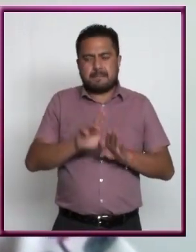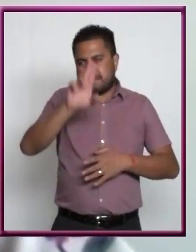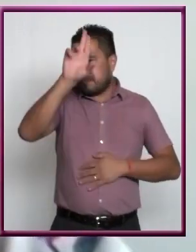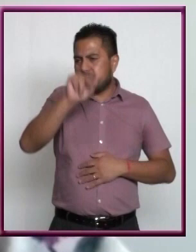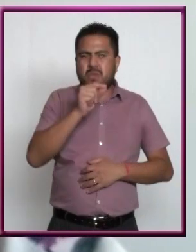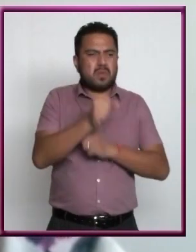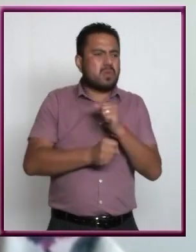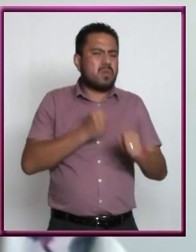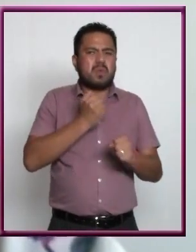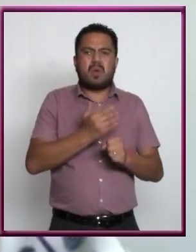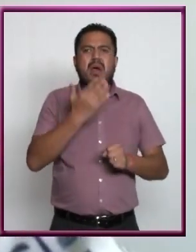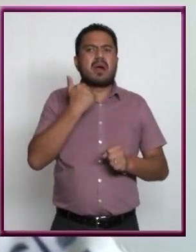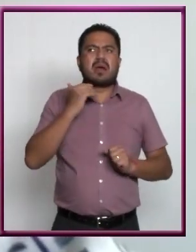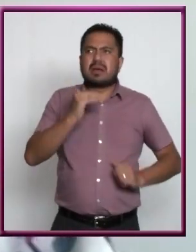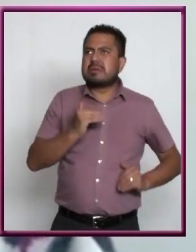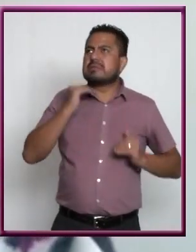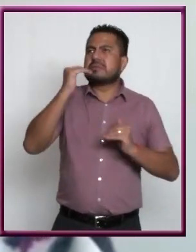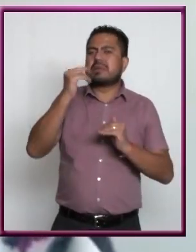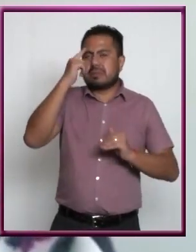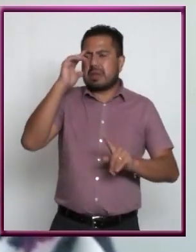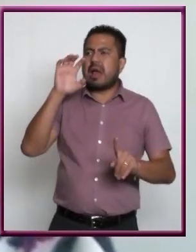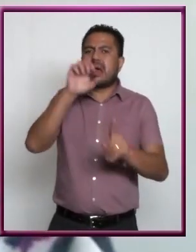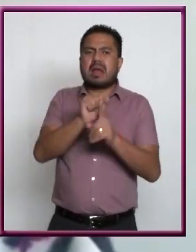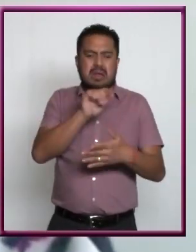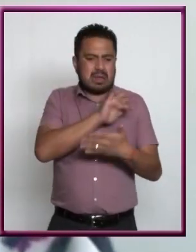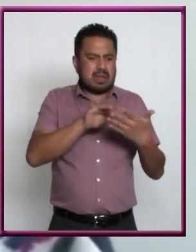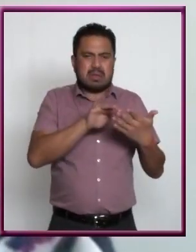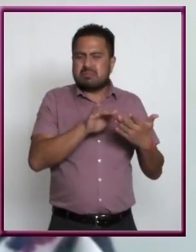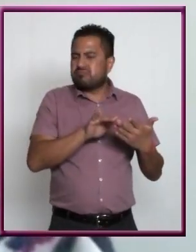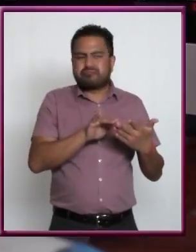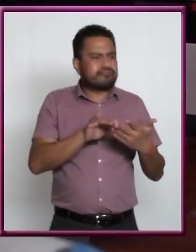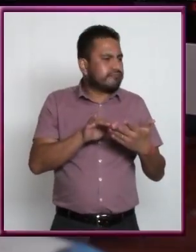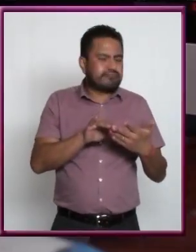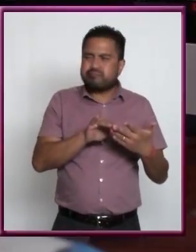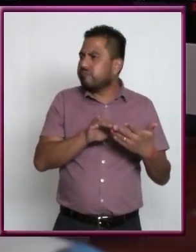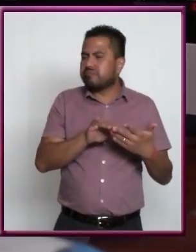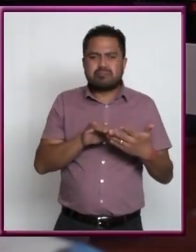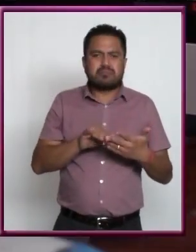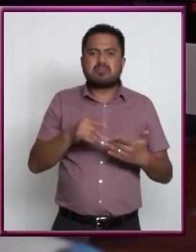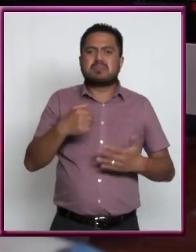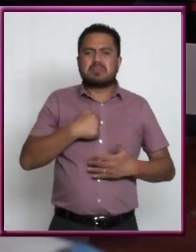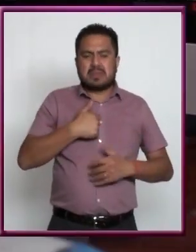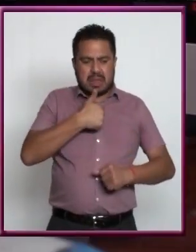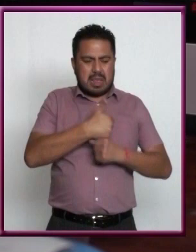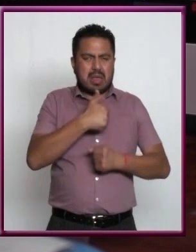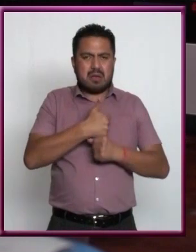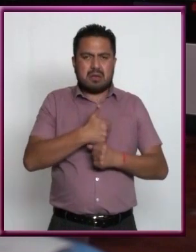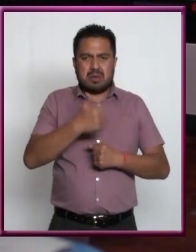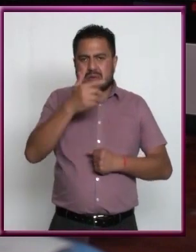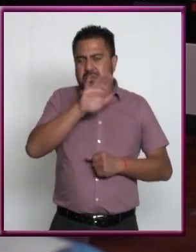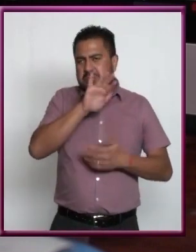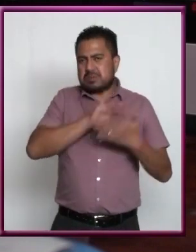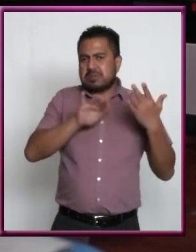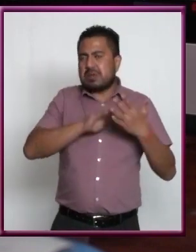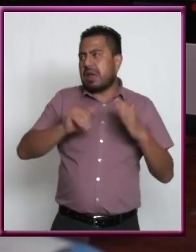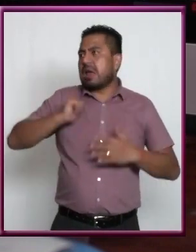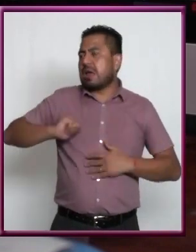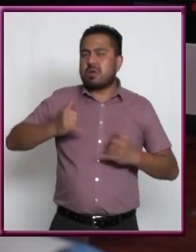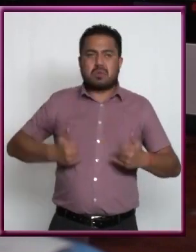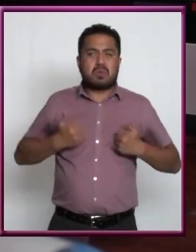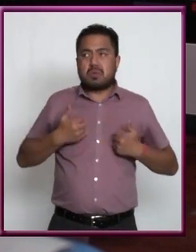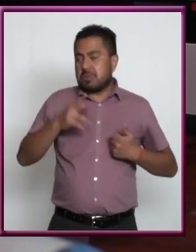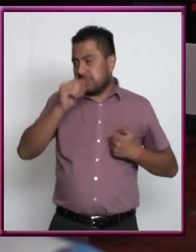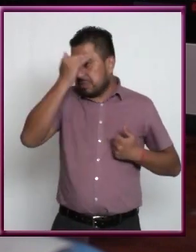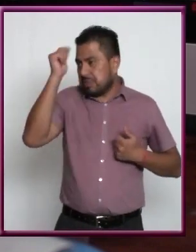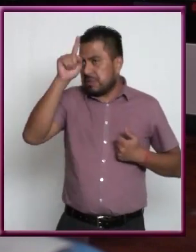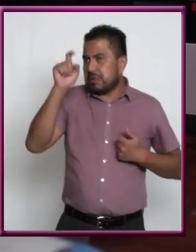no hay edad límite para engancharse a la lectura, al contrario. Yo, mis abuelos, no sé si leyeron durante la juventud,